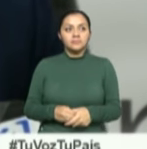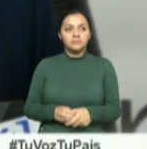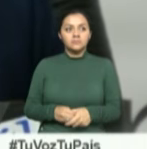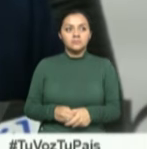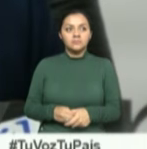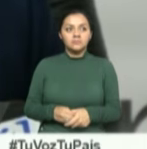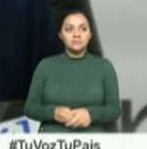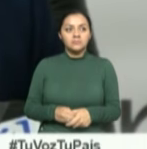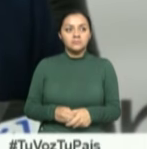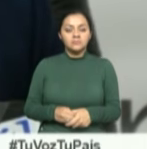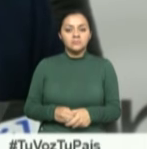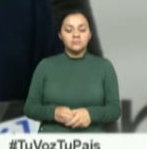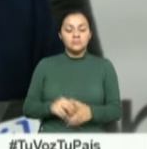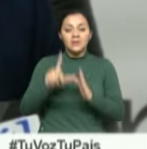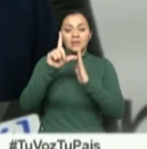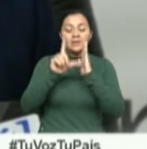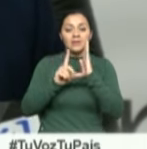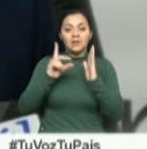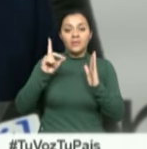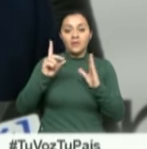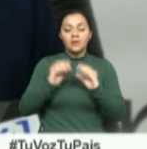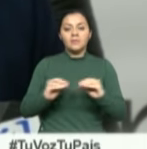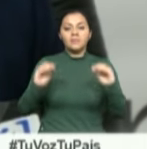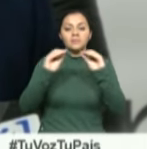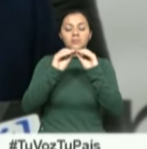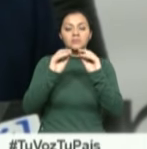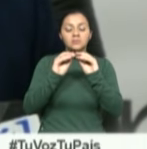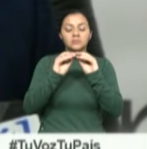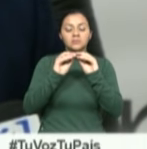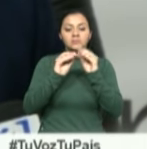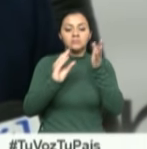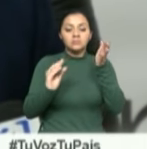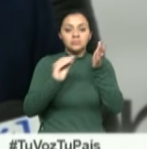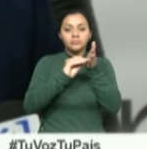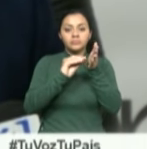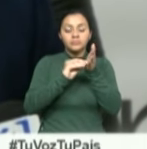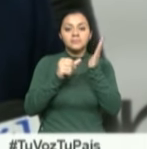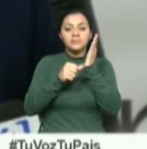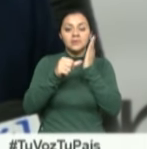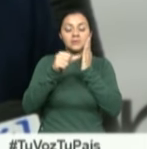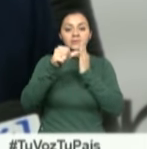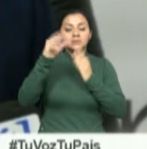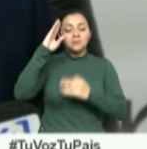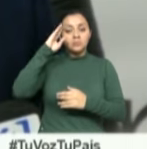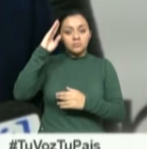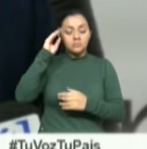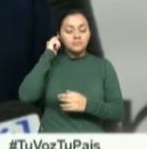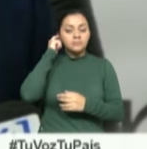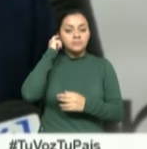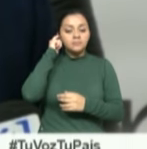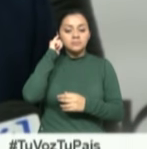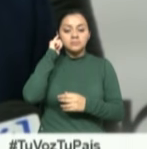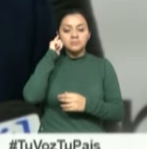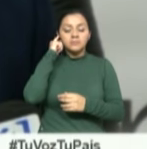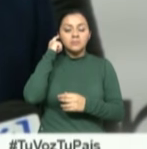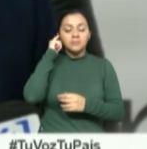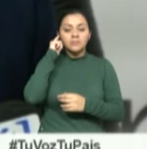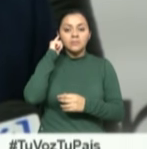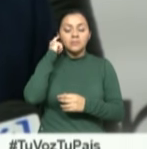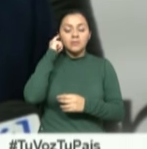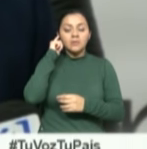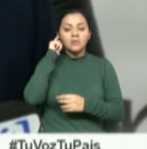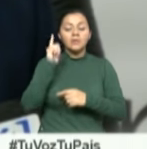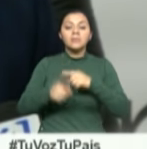En el literal D, en virtud de la valoración de la prueba aportada tanto por el Ministerio del Interior como por la Corporación